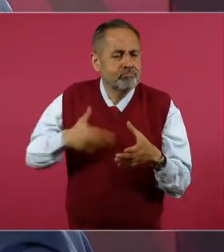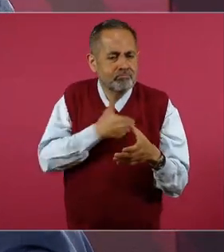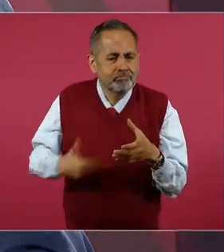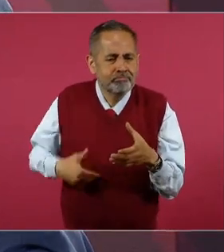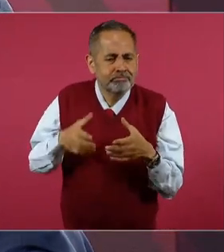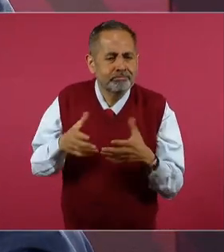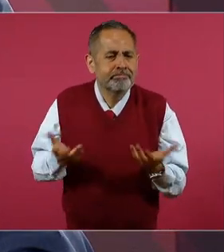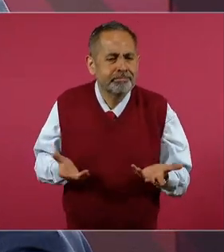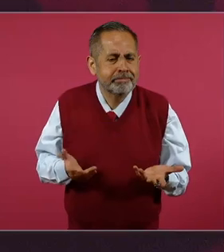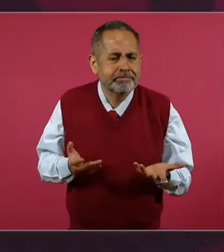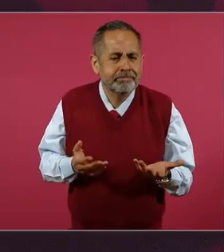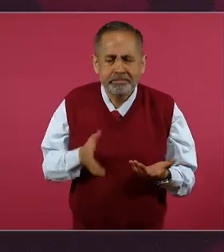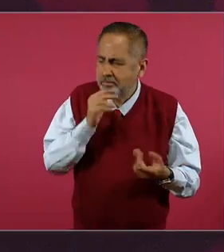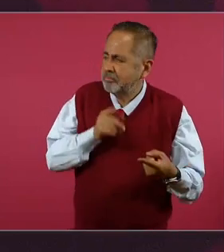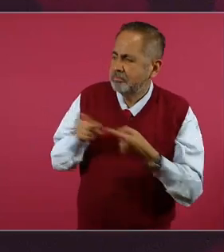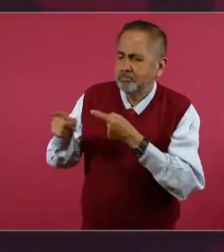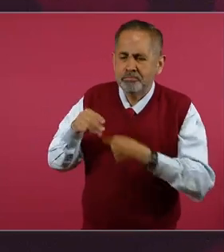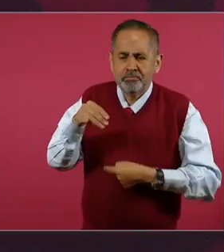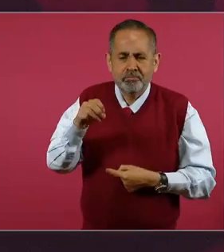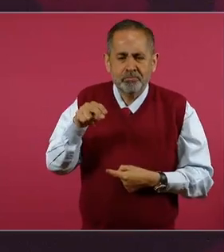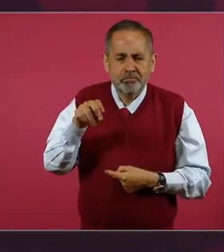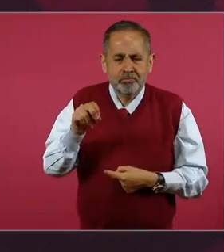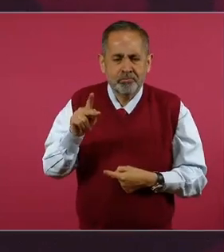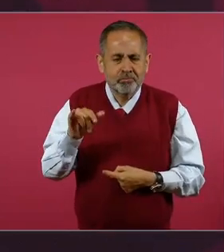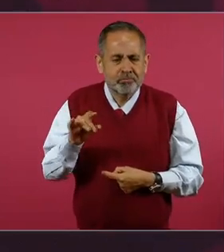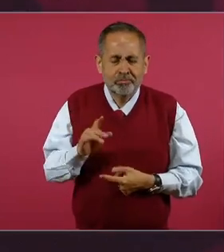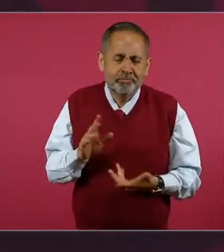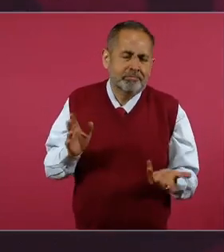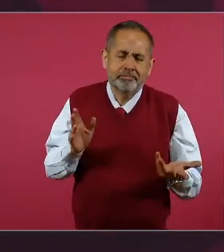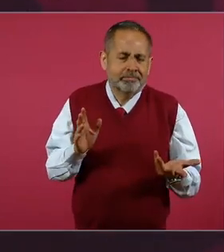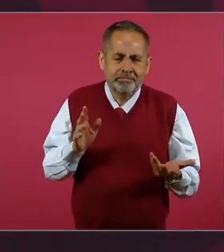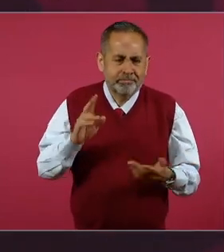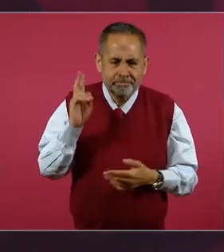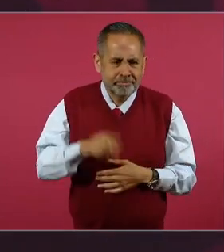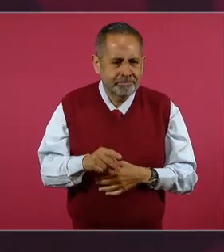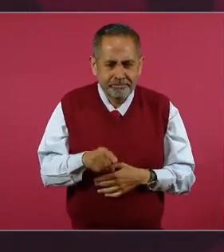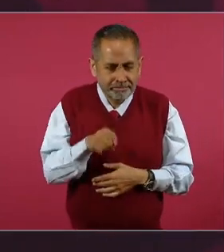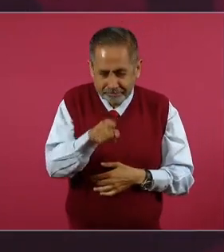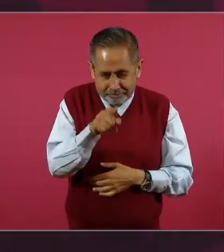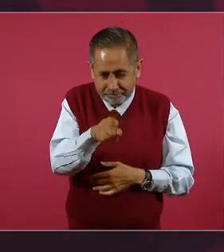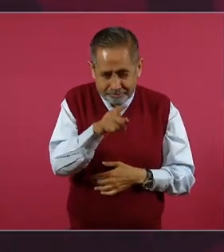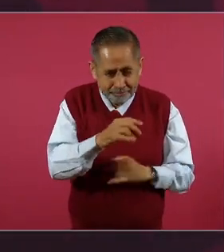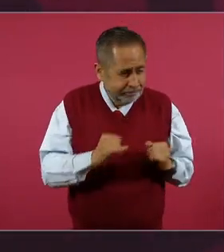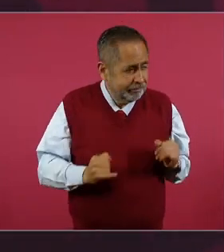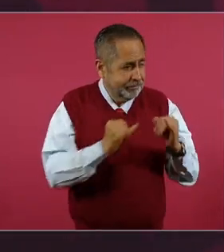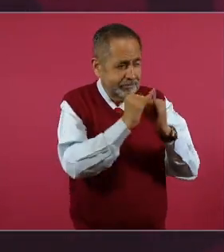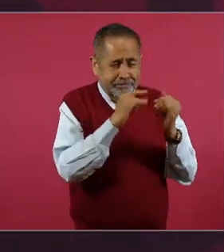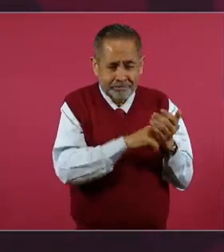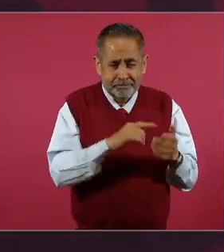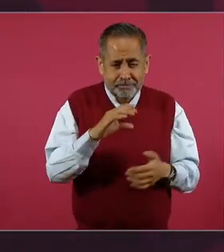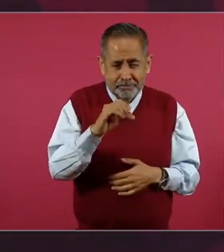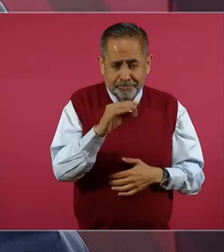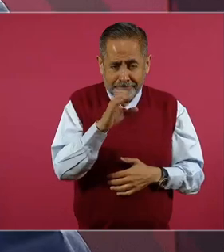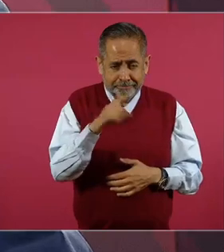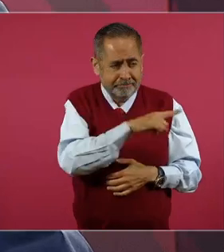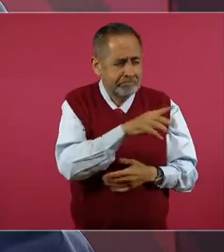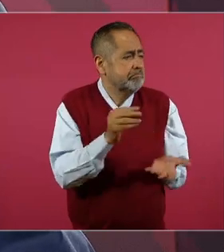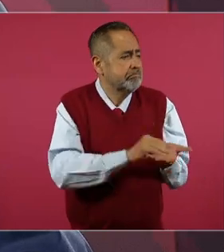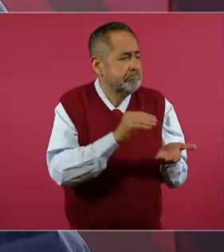ahora van a haber monopolios, porque la verdad se creó el instituto este nuevo y